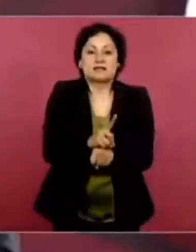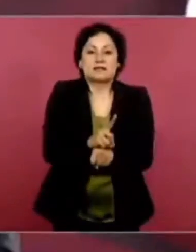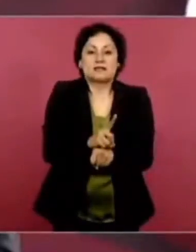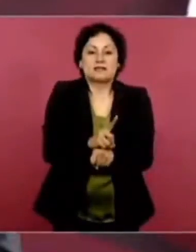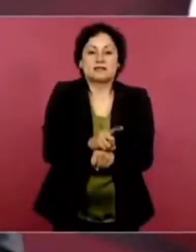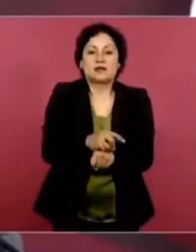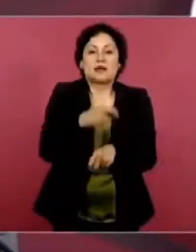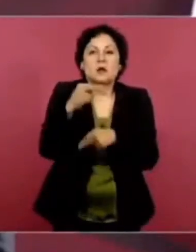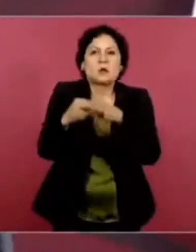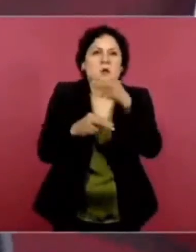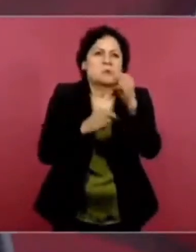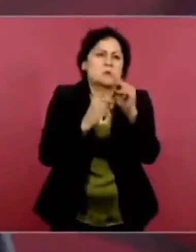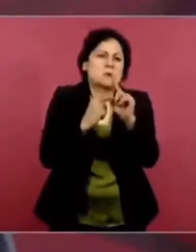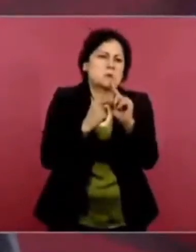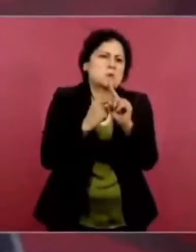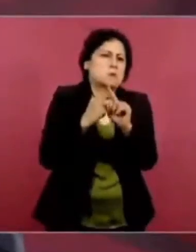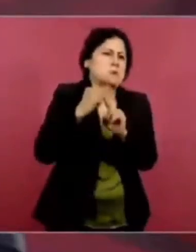Pero